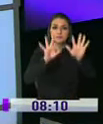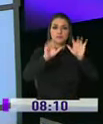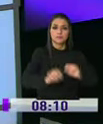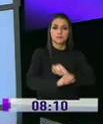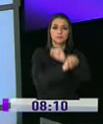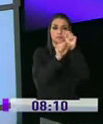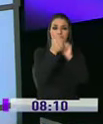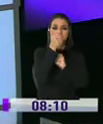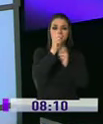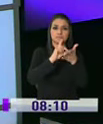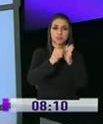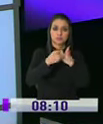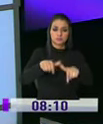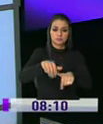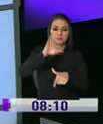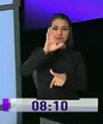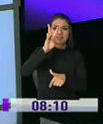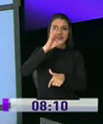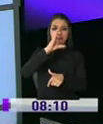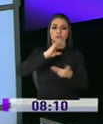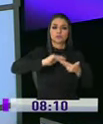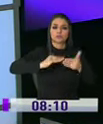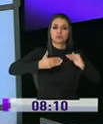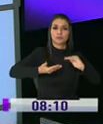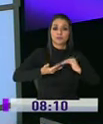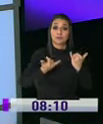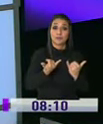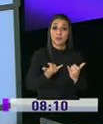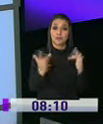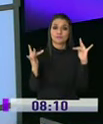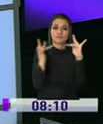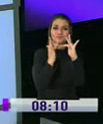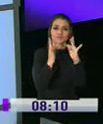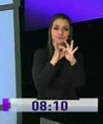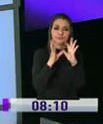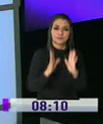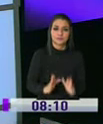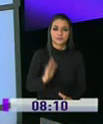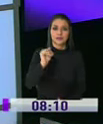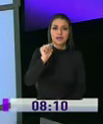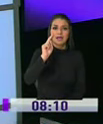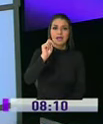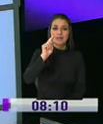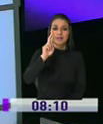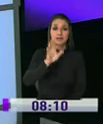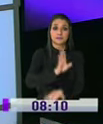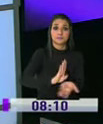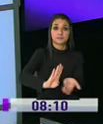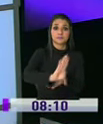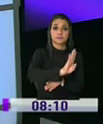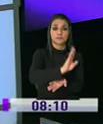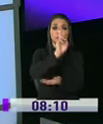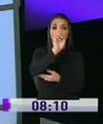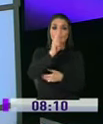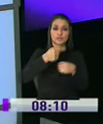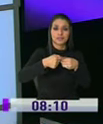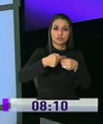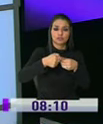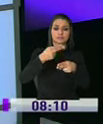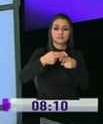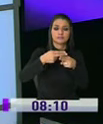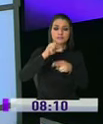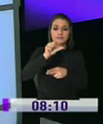8:10 en TVC en la comunidad y ahora nos enlazamos con nuestra compañera Andrea Orbe desde la Ciudadela Santiago, donde estamos con los moradores y los representantes